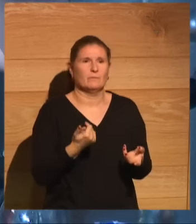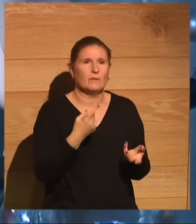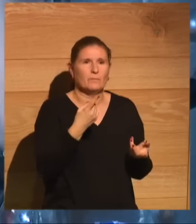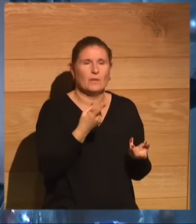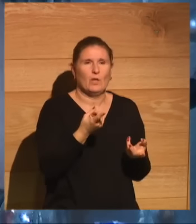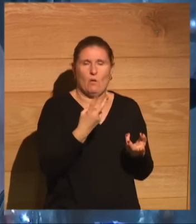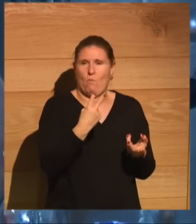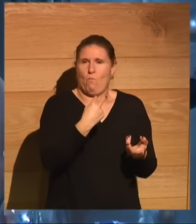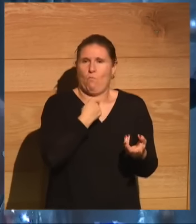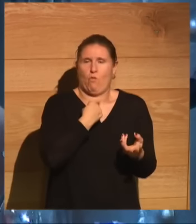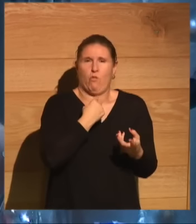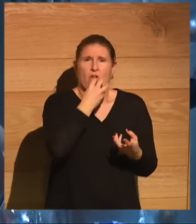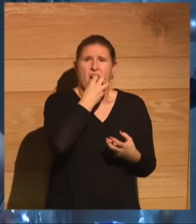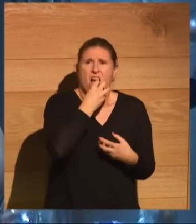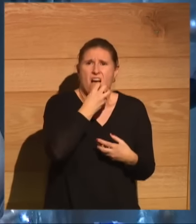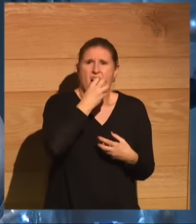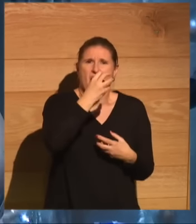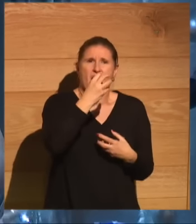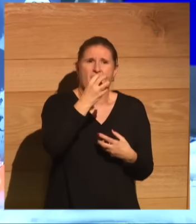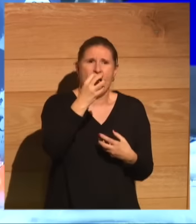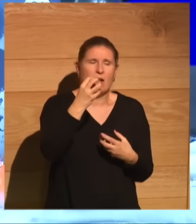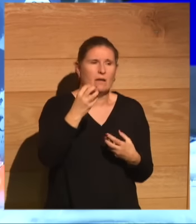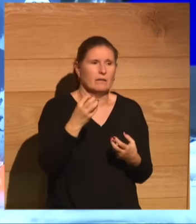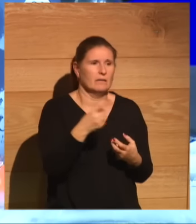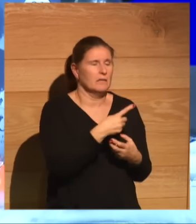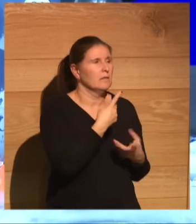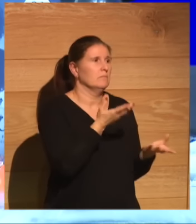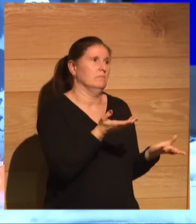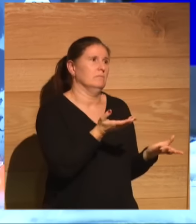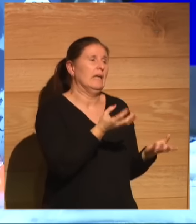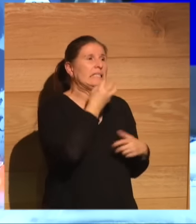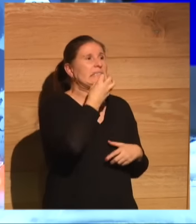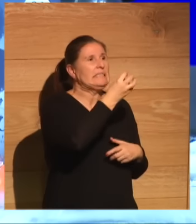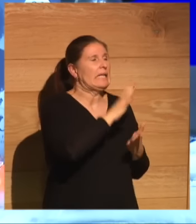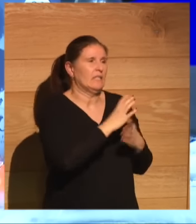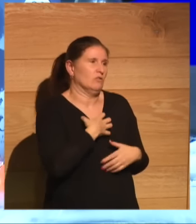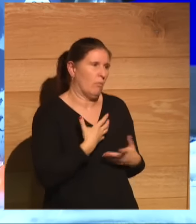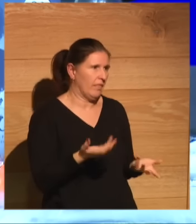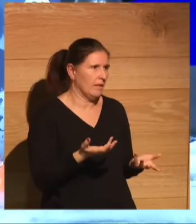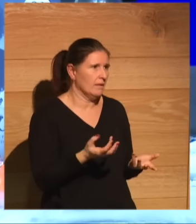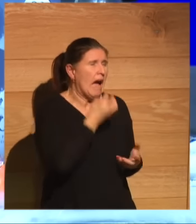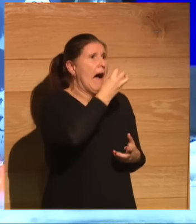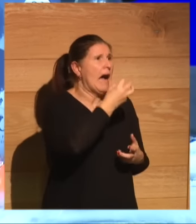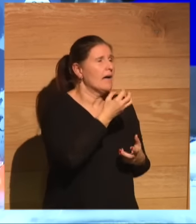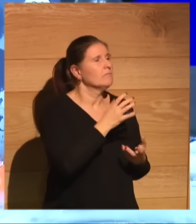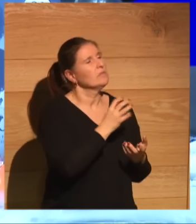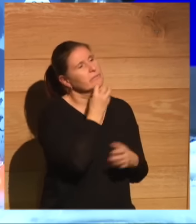¿vale? Voz de no son horas de estar dando estos gritos. Pero yo estoy de acuerdo en que no se puede chillar tranquilo. No puedes.